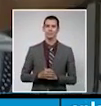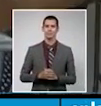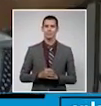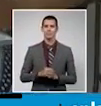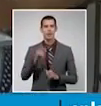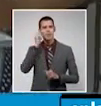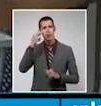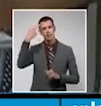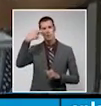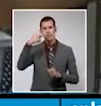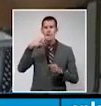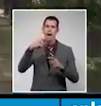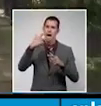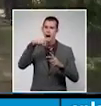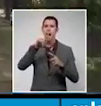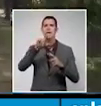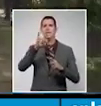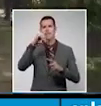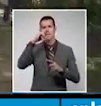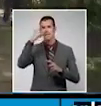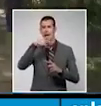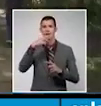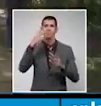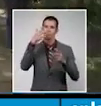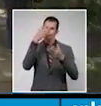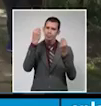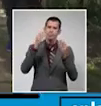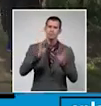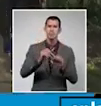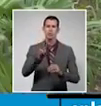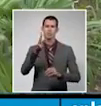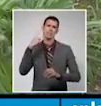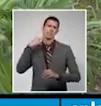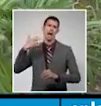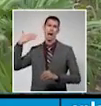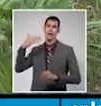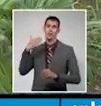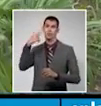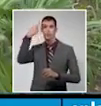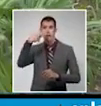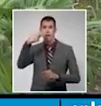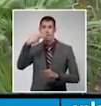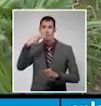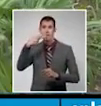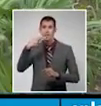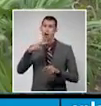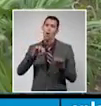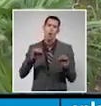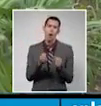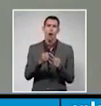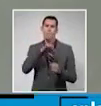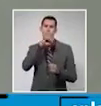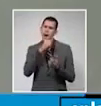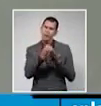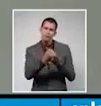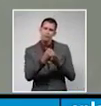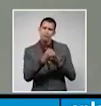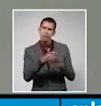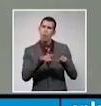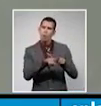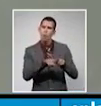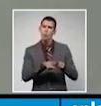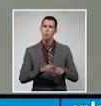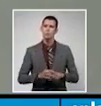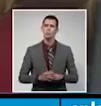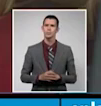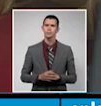hace 3 años y hoy depende de su madre. La vida también ha sido difícil para otros holguineros. Algunos